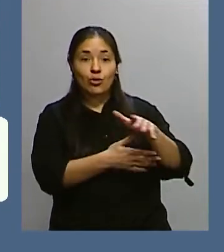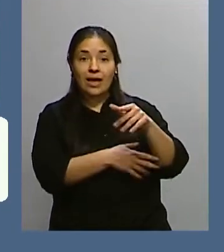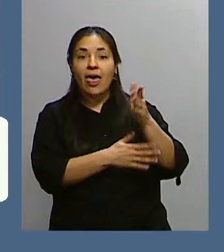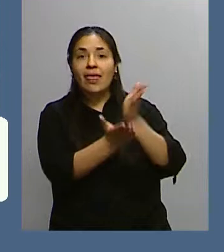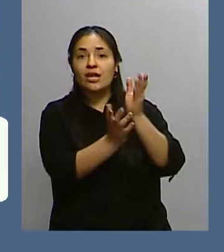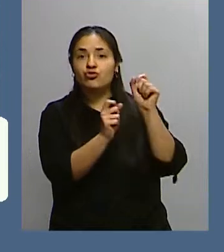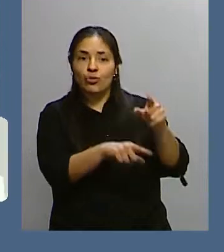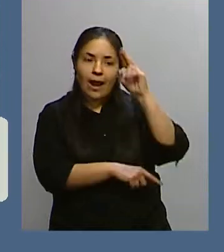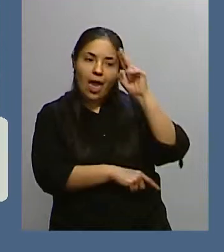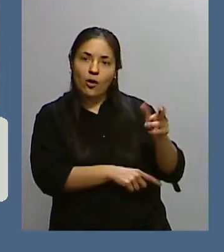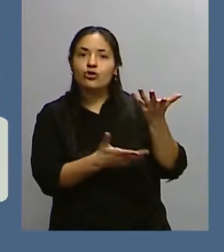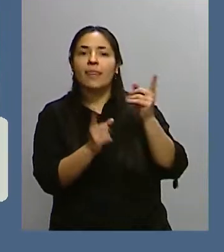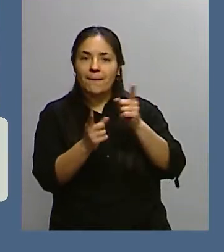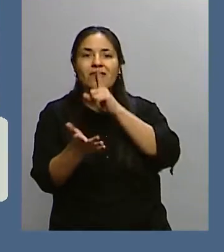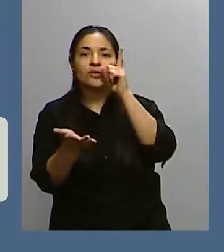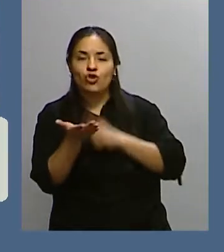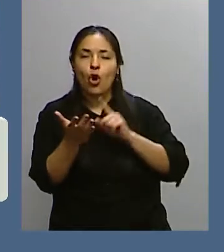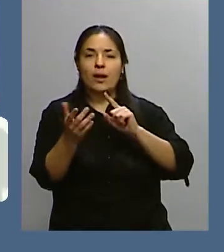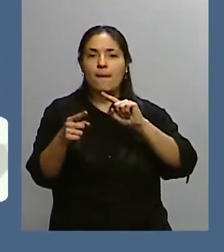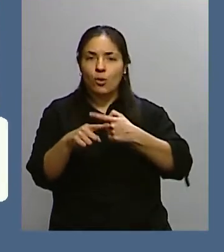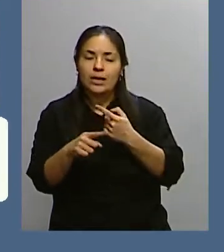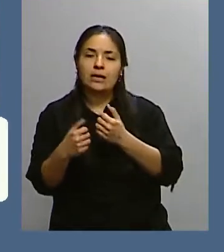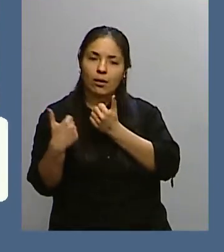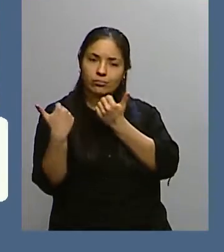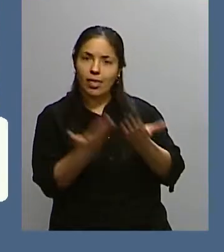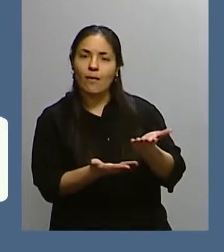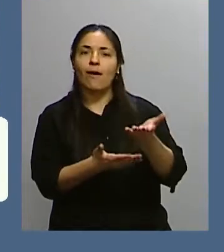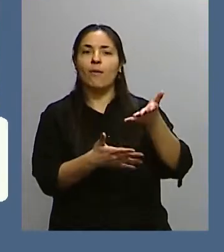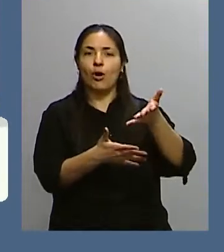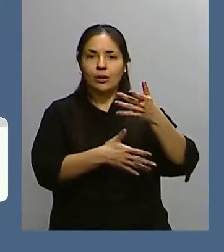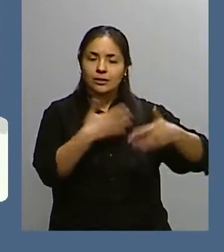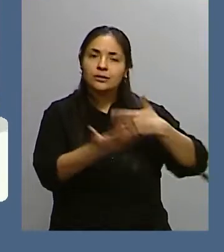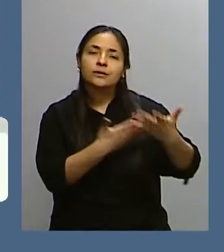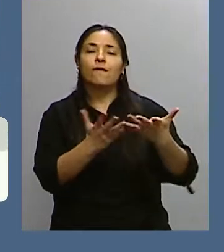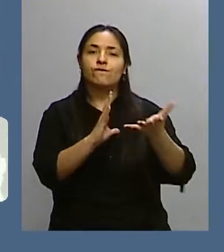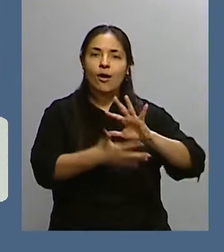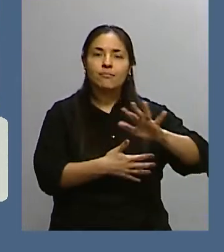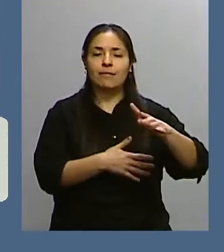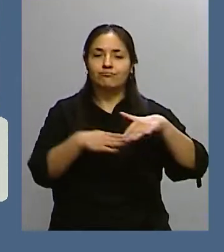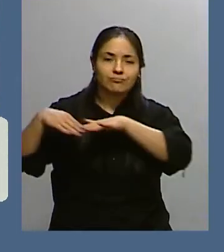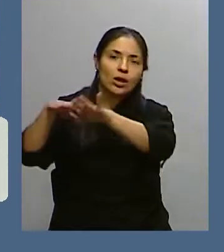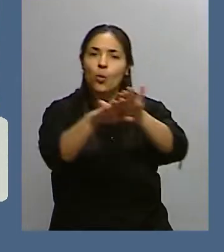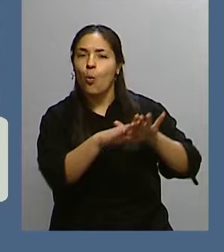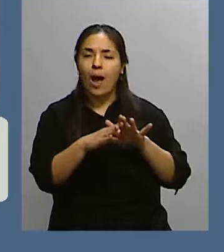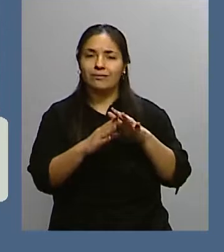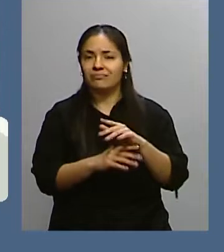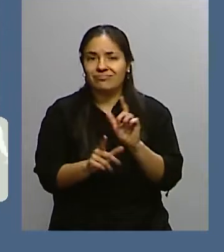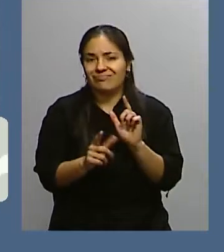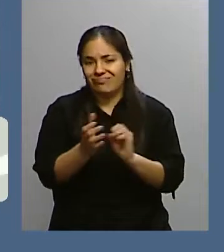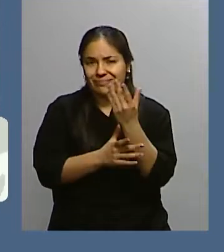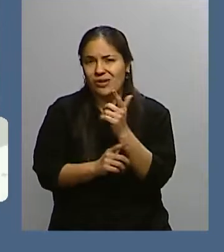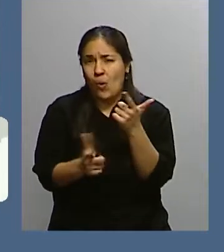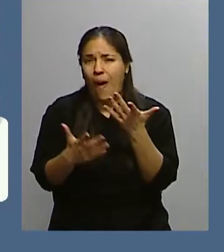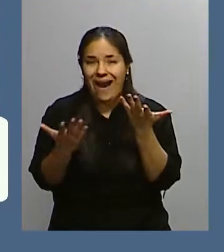y en generar políticas públicas que sean eficaces para generar mejores condiciones de equidad. Y en el caso